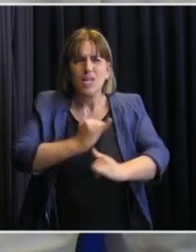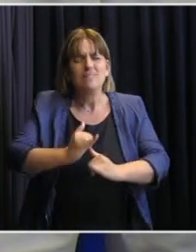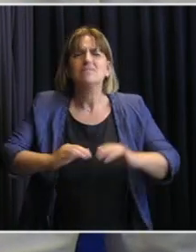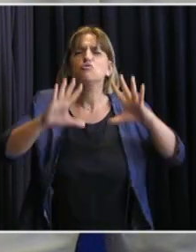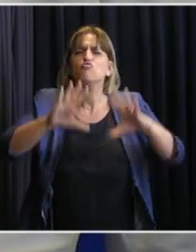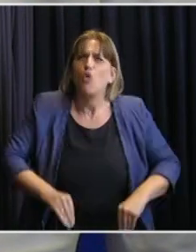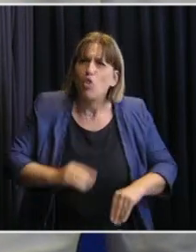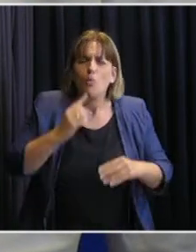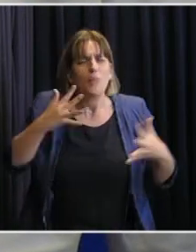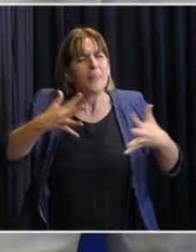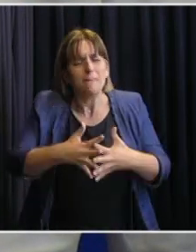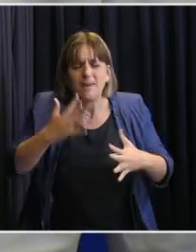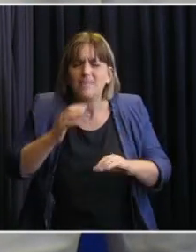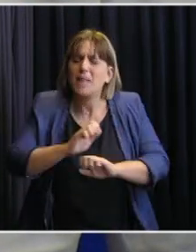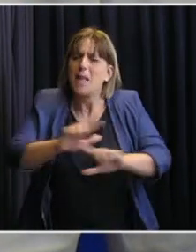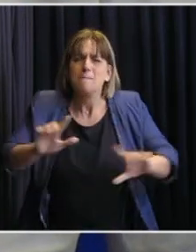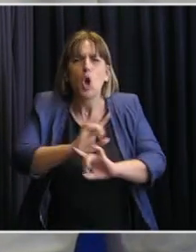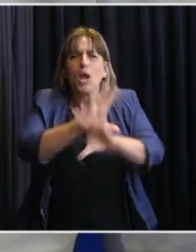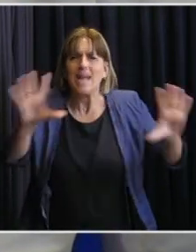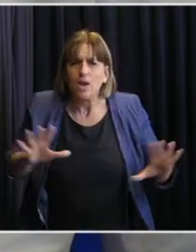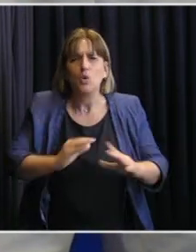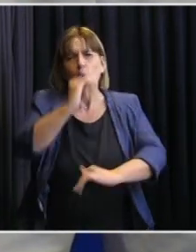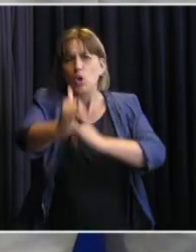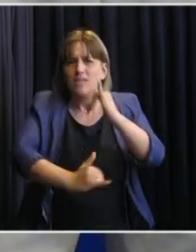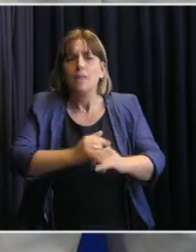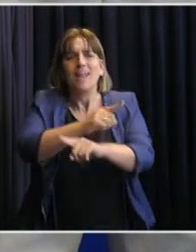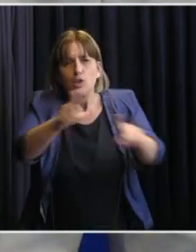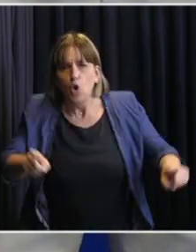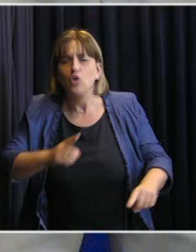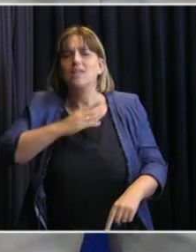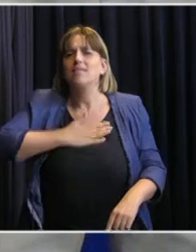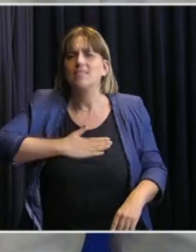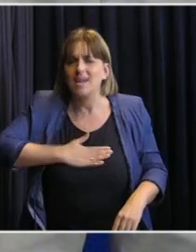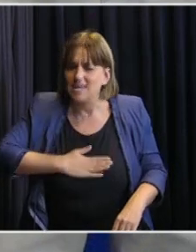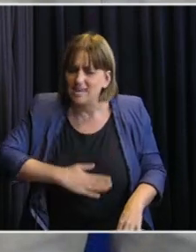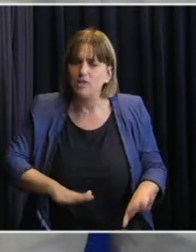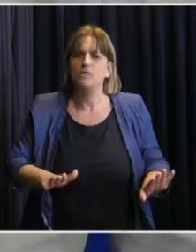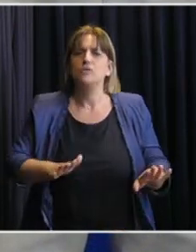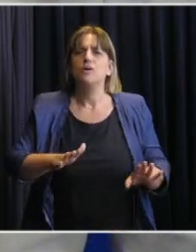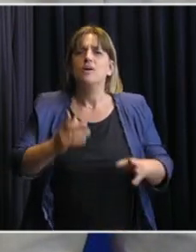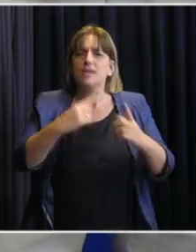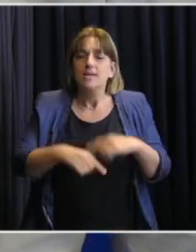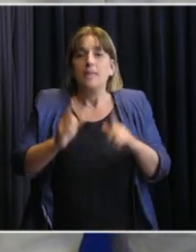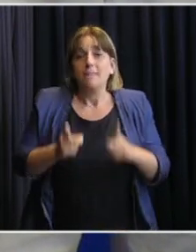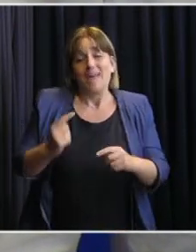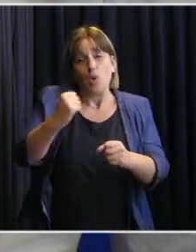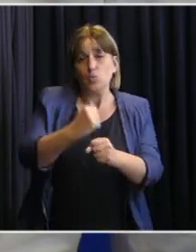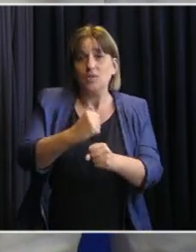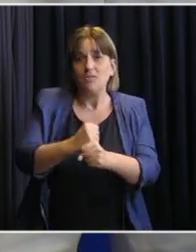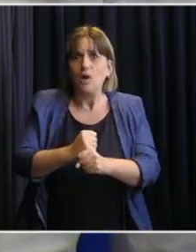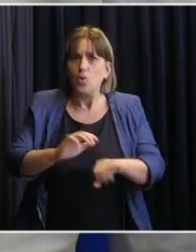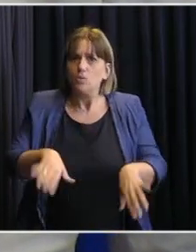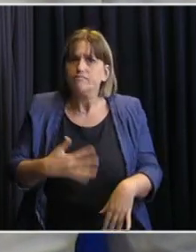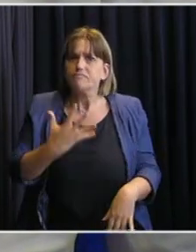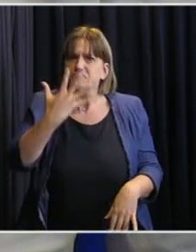no guardarse nada, ser bien transparente para generar tranquilidad en la población, de que hay un trabajo